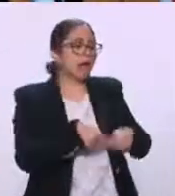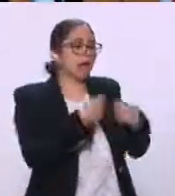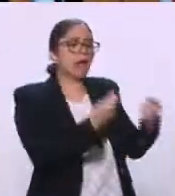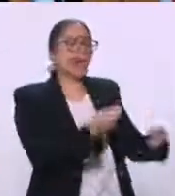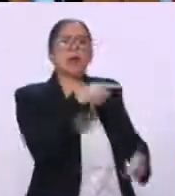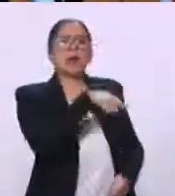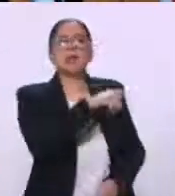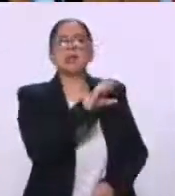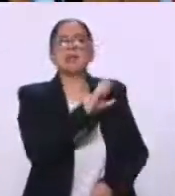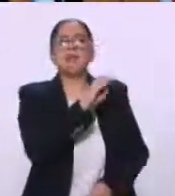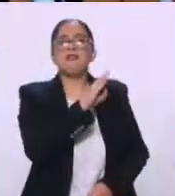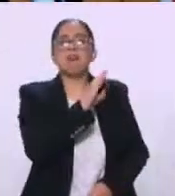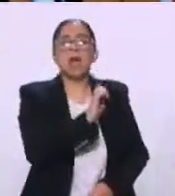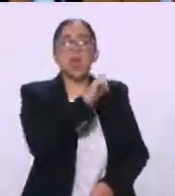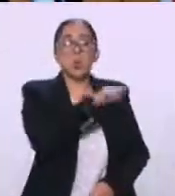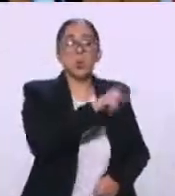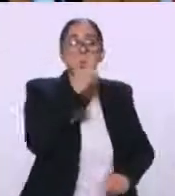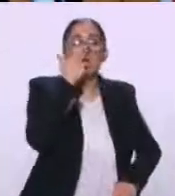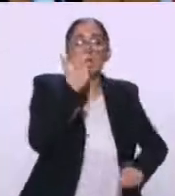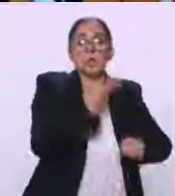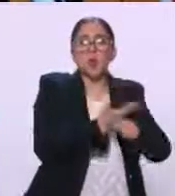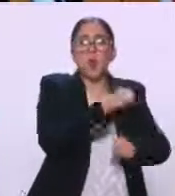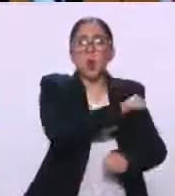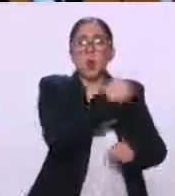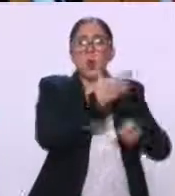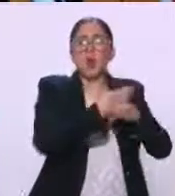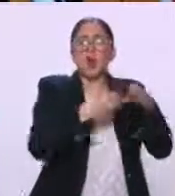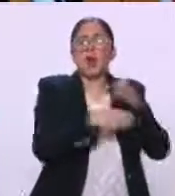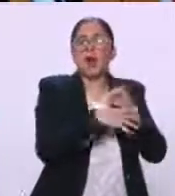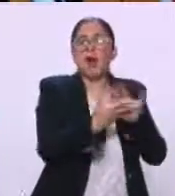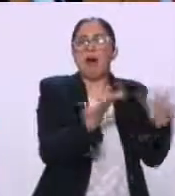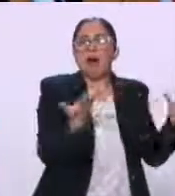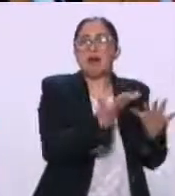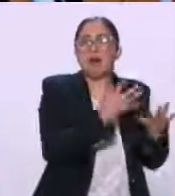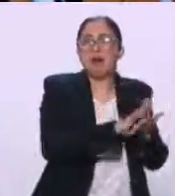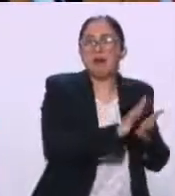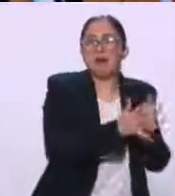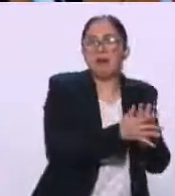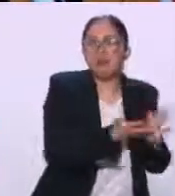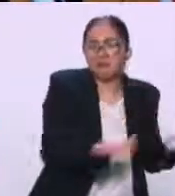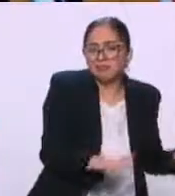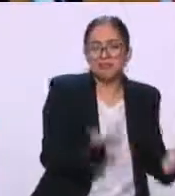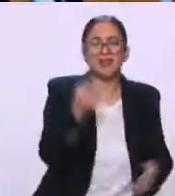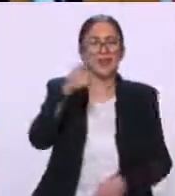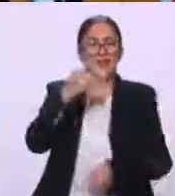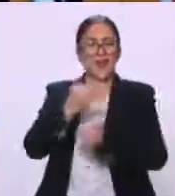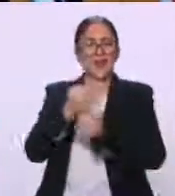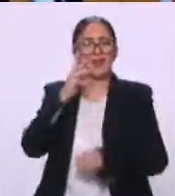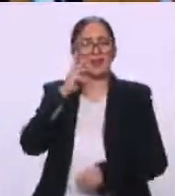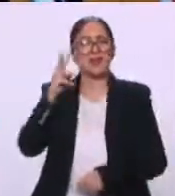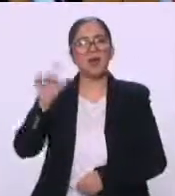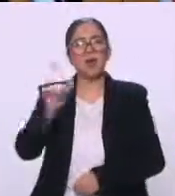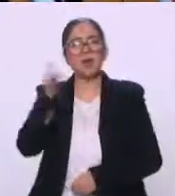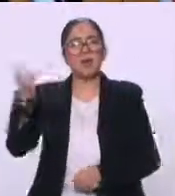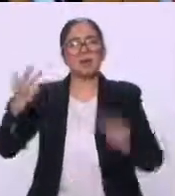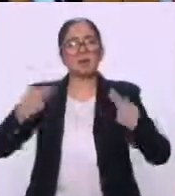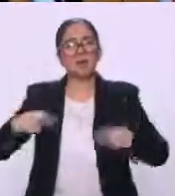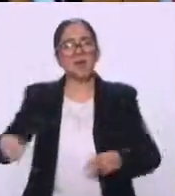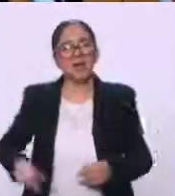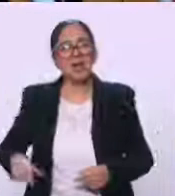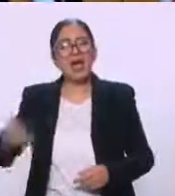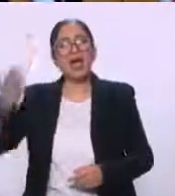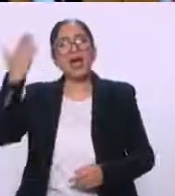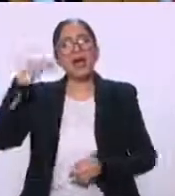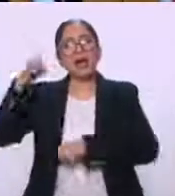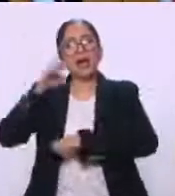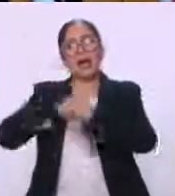fea. Aquí sucede que muchos privados quieren jugar en ventaja. Tú ahorita señalaste a Felipe Calderón con Avangrid,